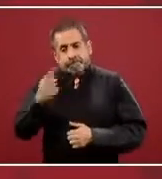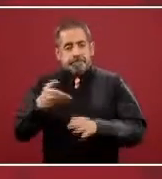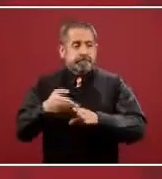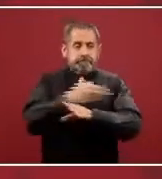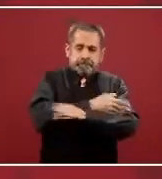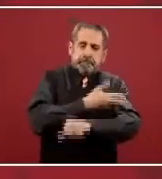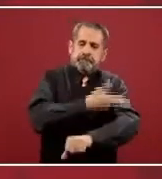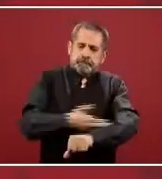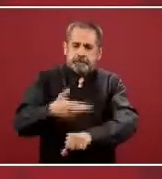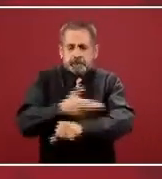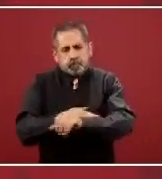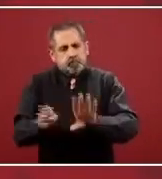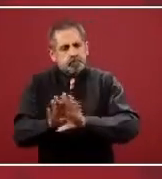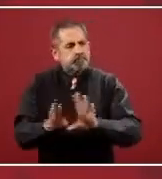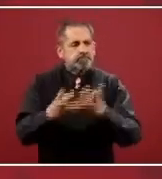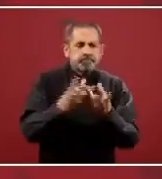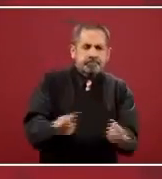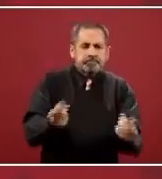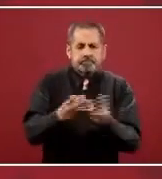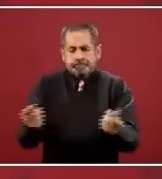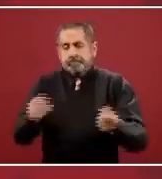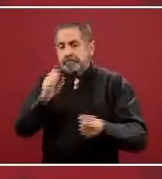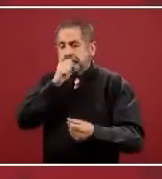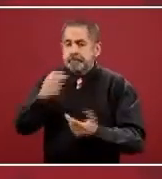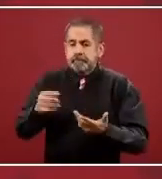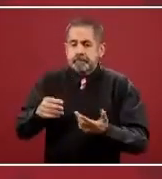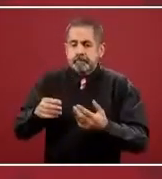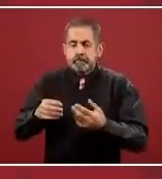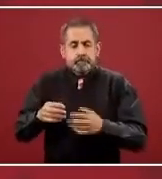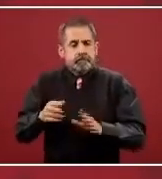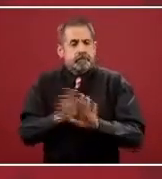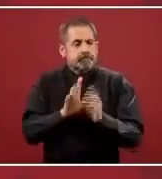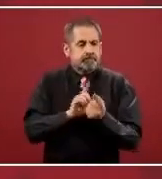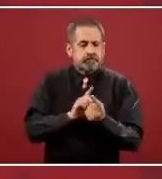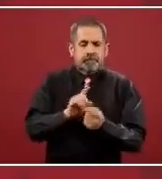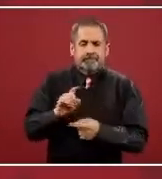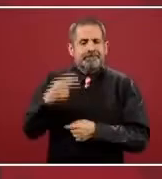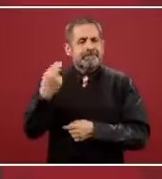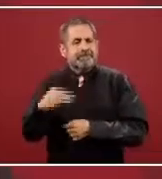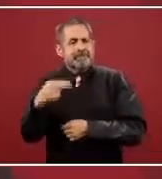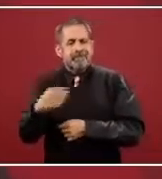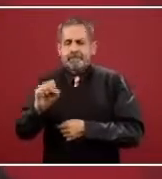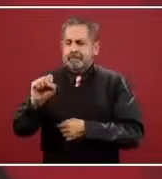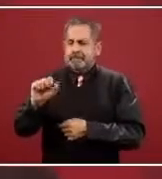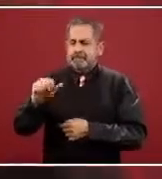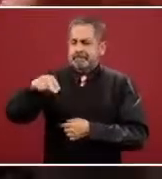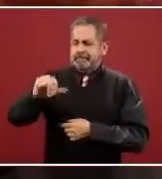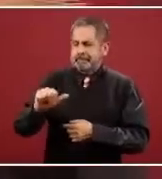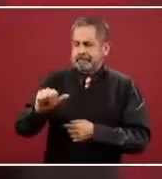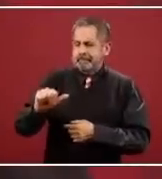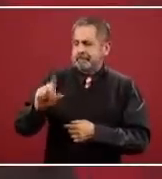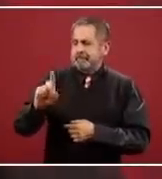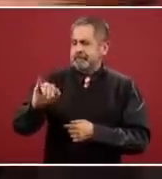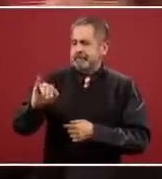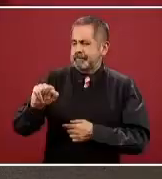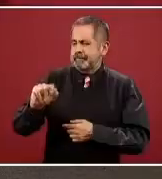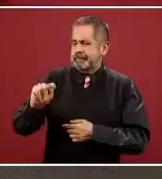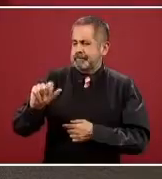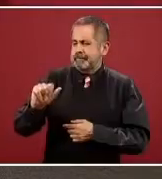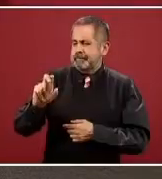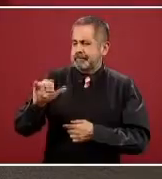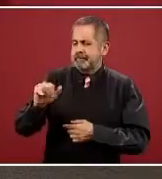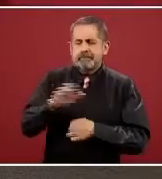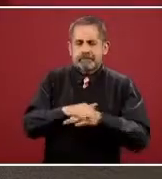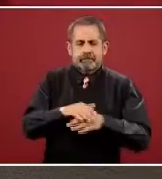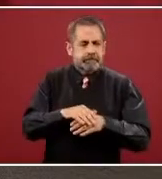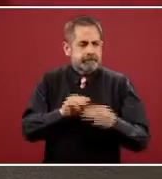y también con ayuda también de las jornadas de sana distancia, lo que buscamos, el objetivo que buscamos es que esta curva sea mucho